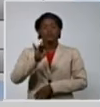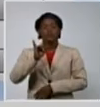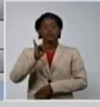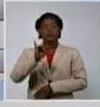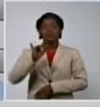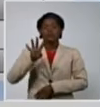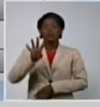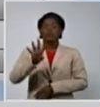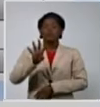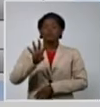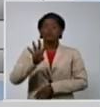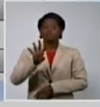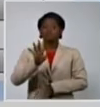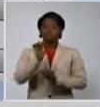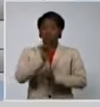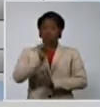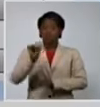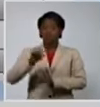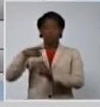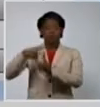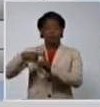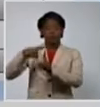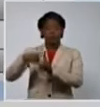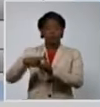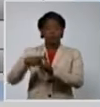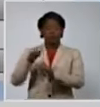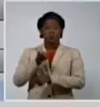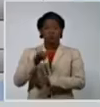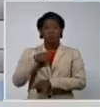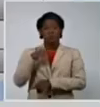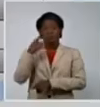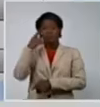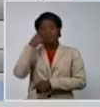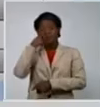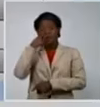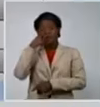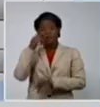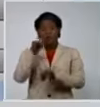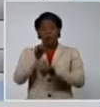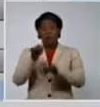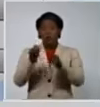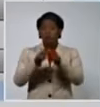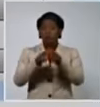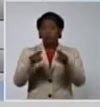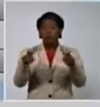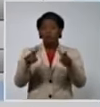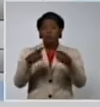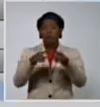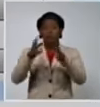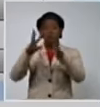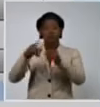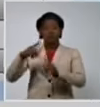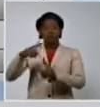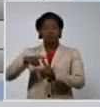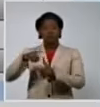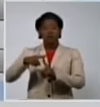174.864 personas con la COVID-19 en nuestra región. Y ya la cifra total,